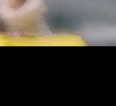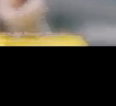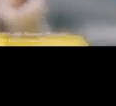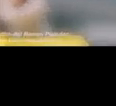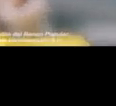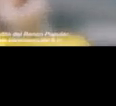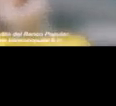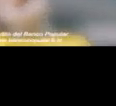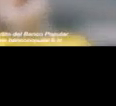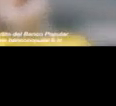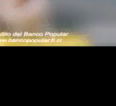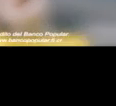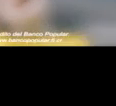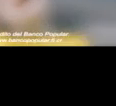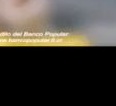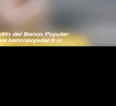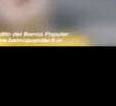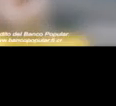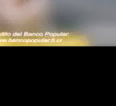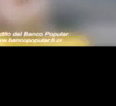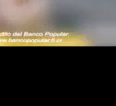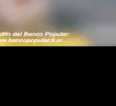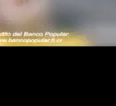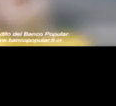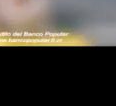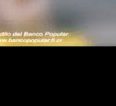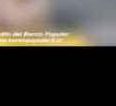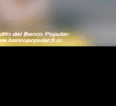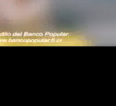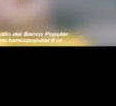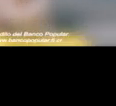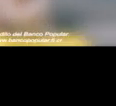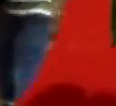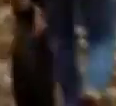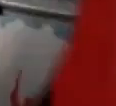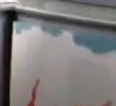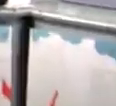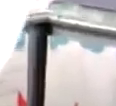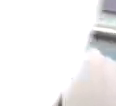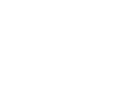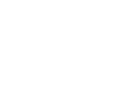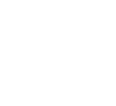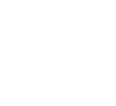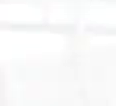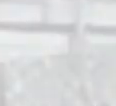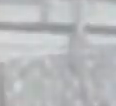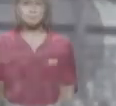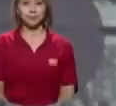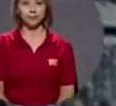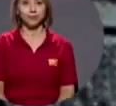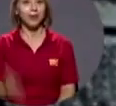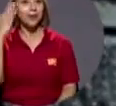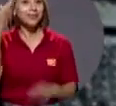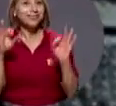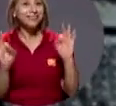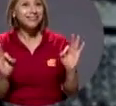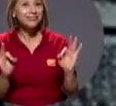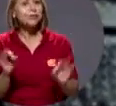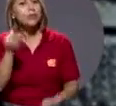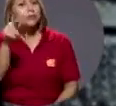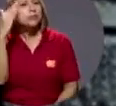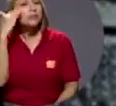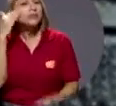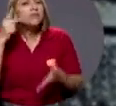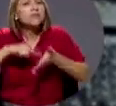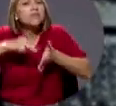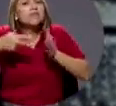800-257-0422. Banco Popular, 50 años trabajando por su bienestar. Hola, Hola, ¿qué tal? ¿Sabe usted lo